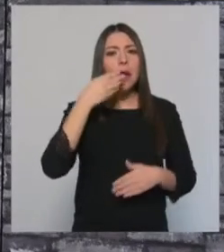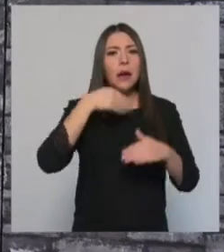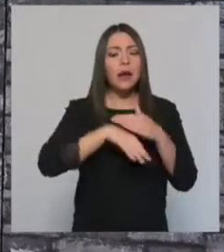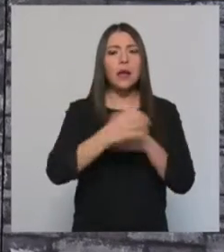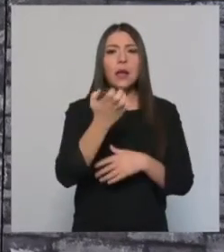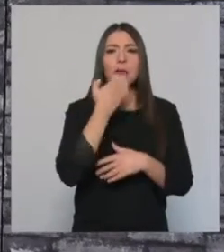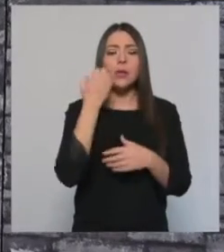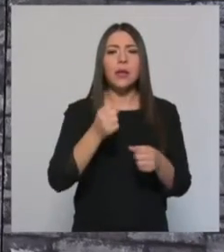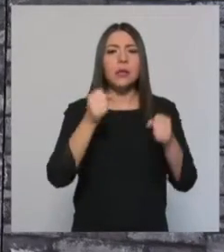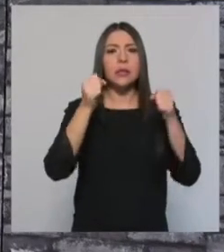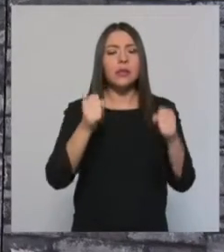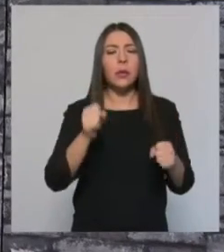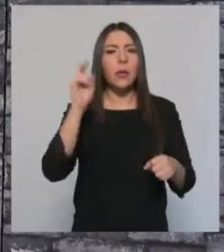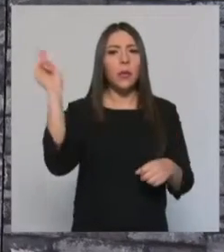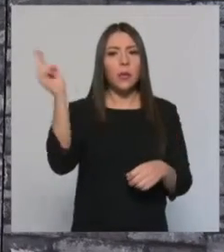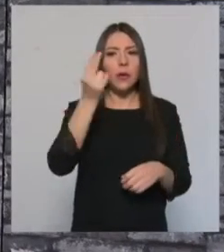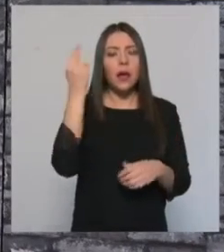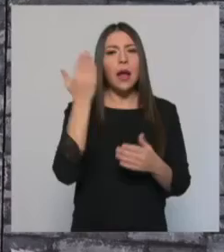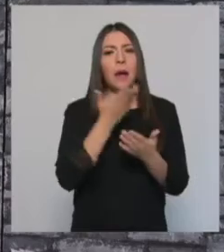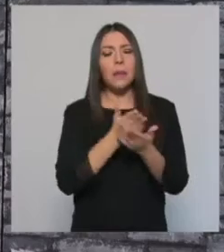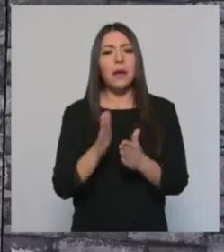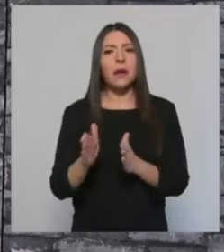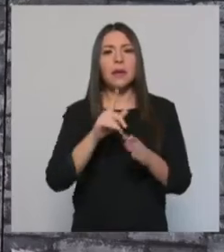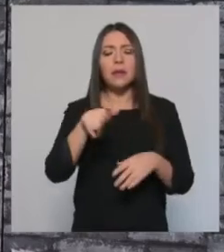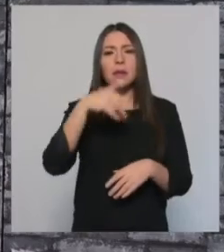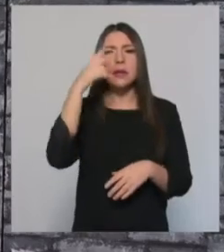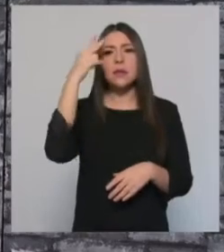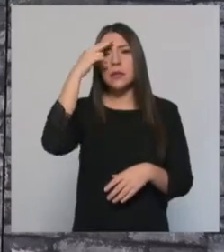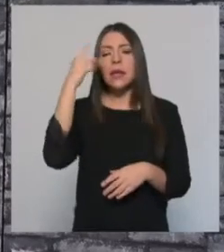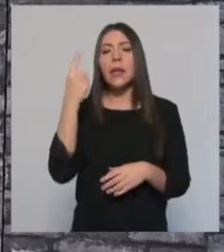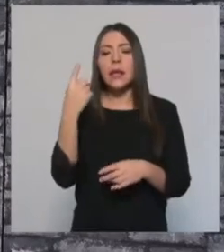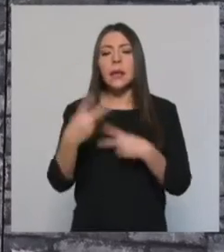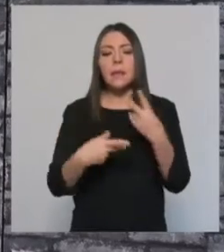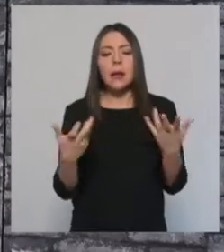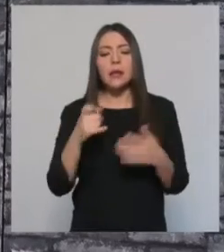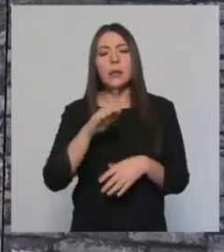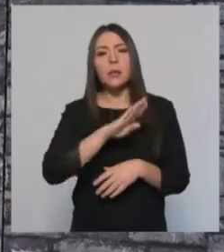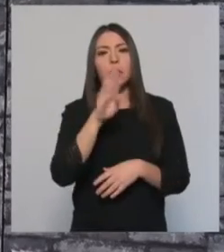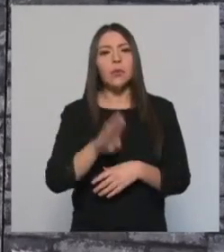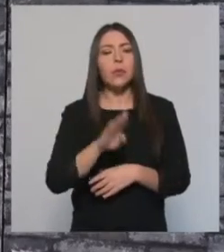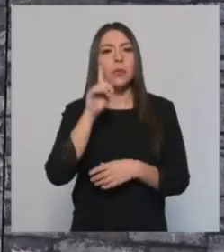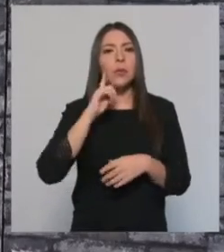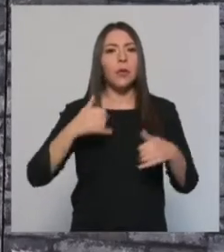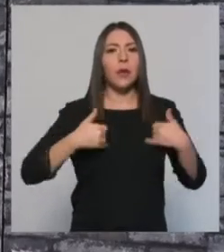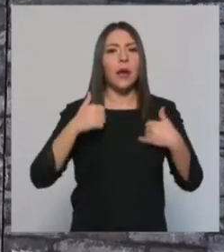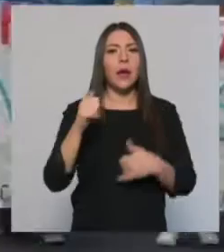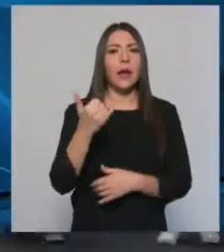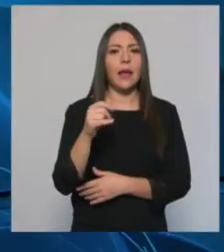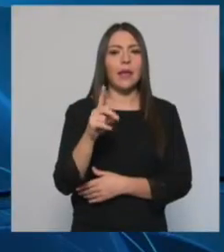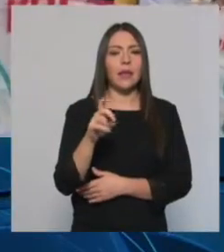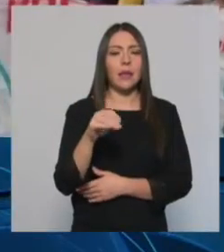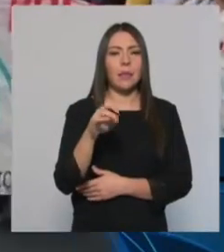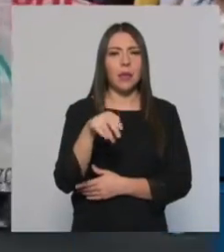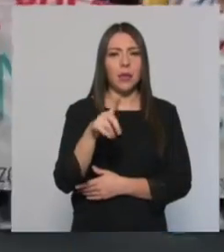universitarios y ya definieron las acciones a seguir ante la muerte de Aide Mendoza. Gloria López nos tiene los detalles.